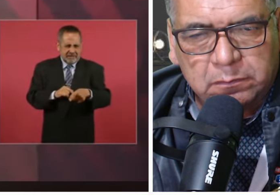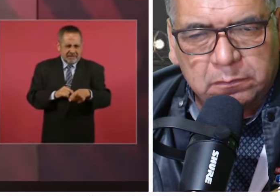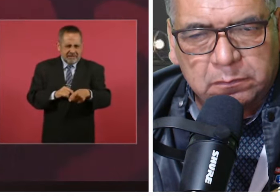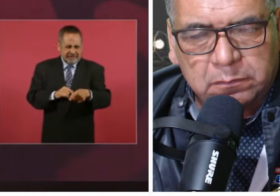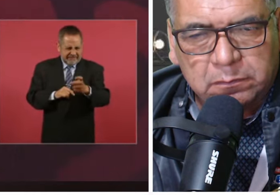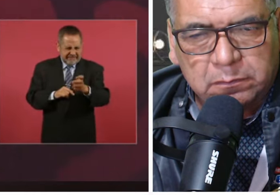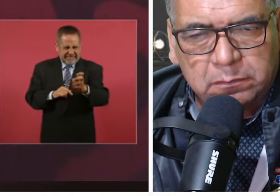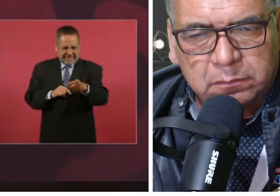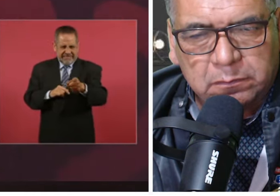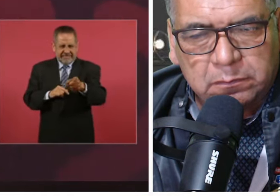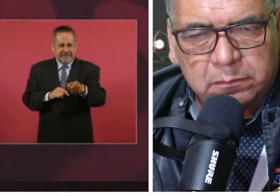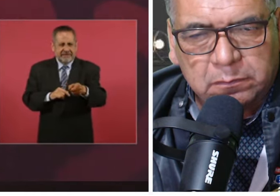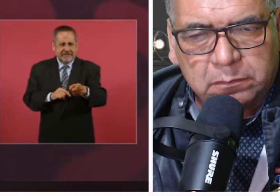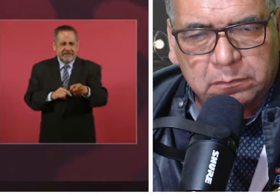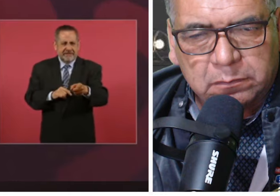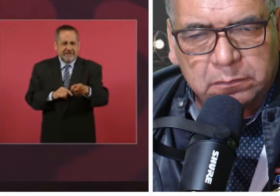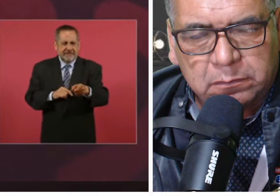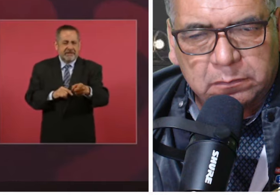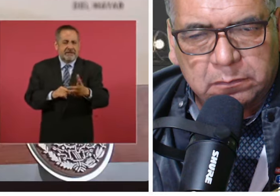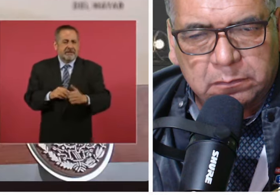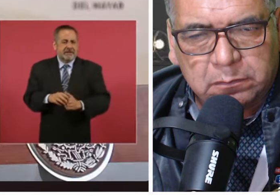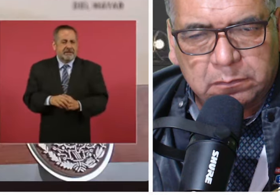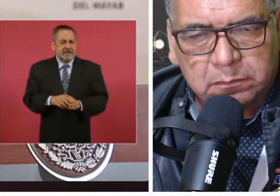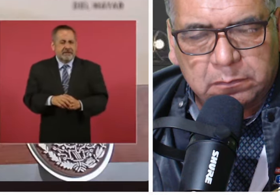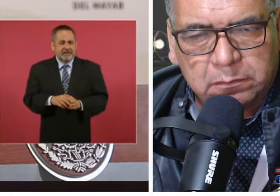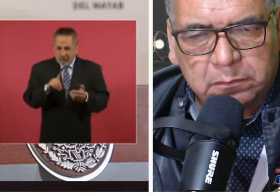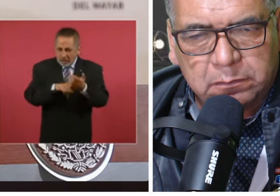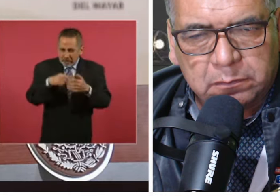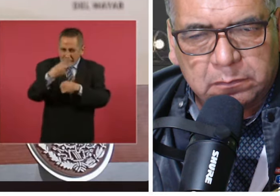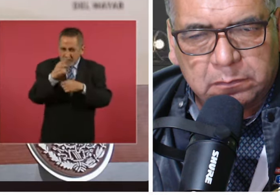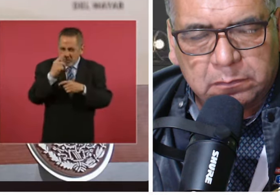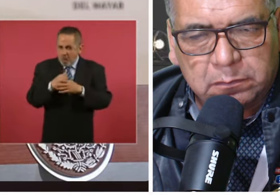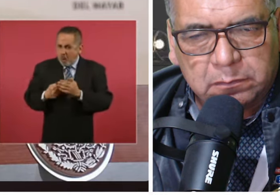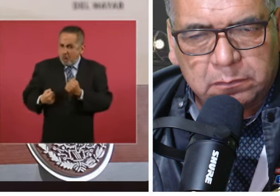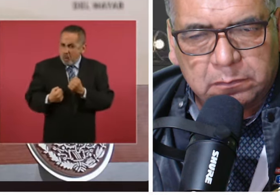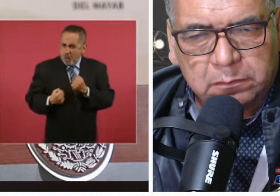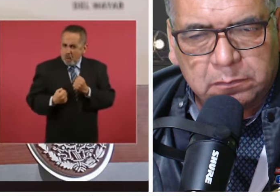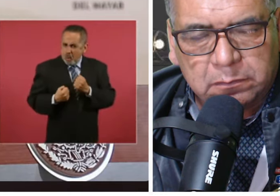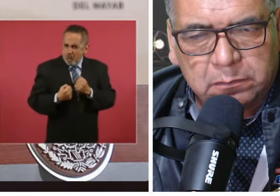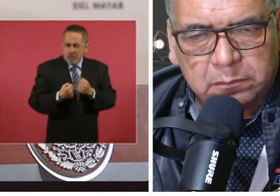Sí, que hasta en la televisión le están